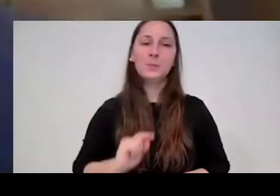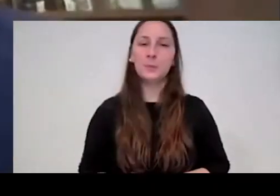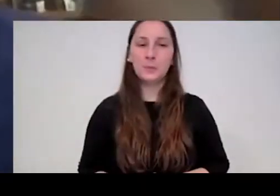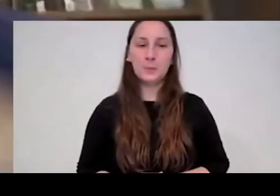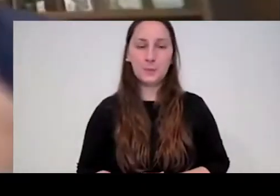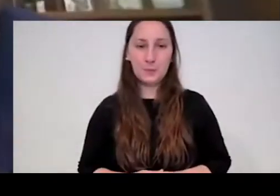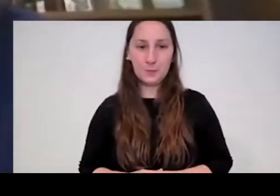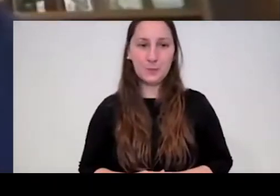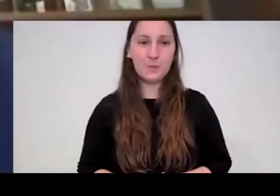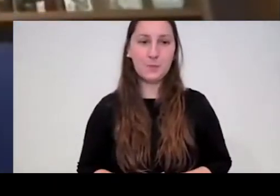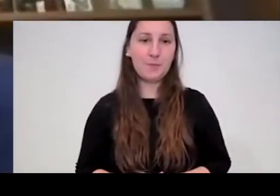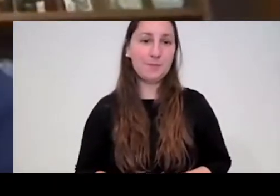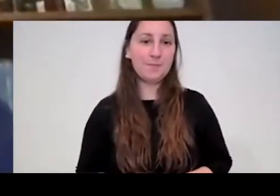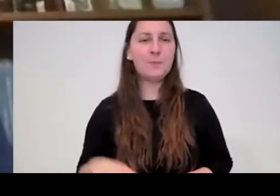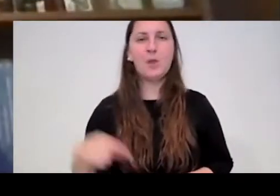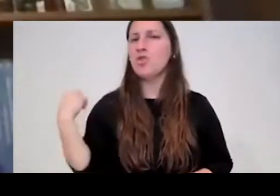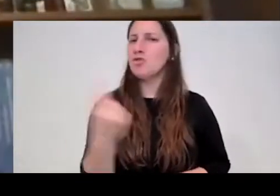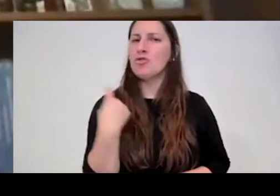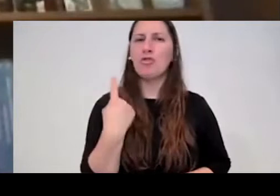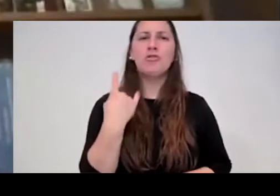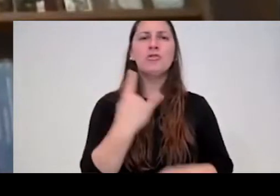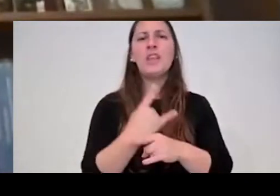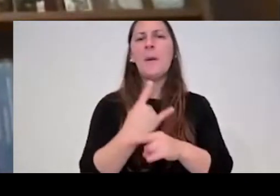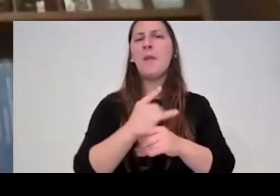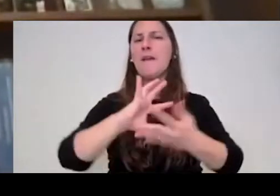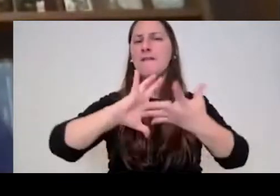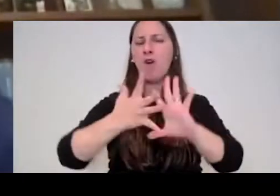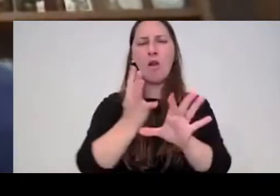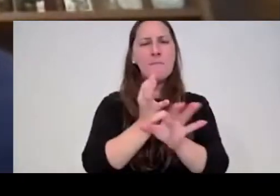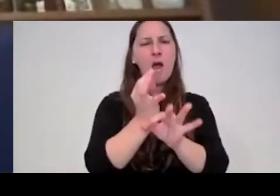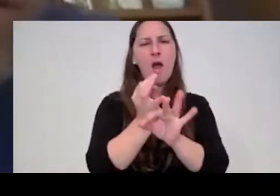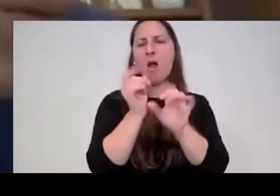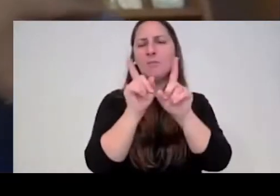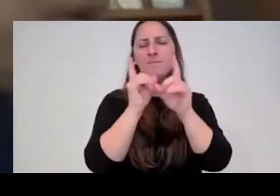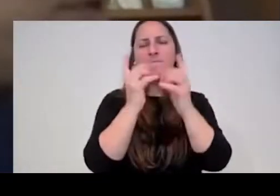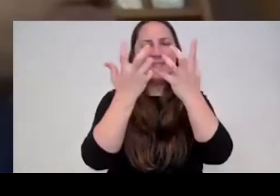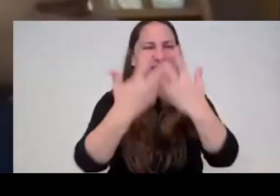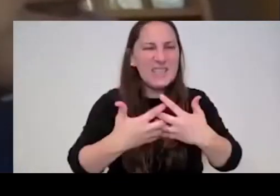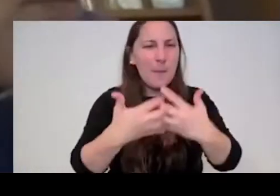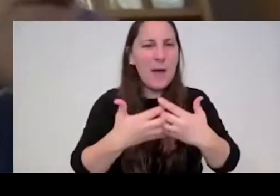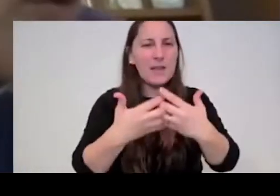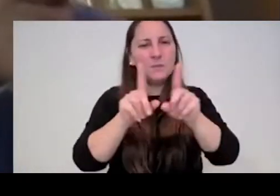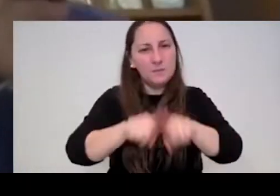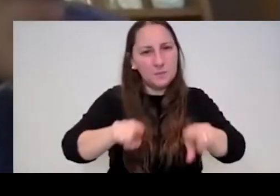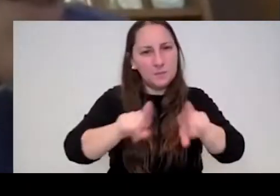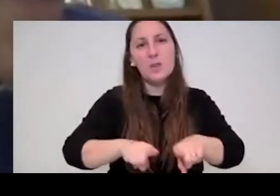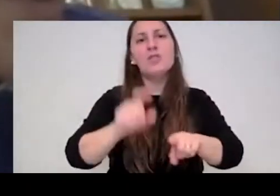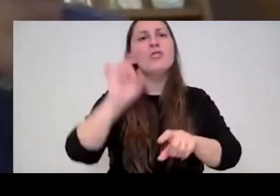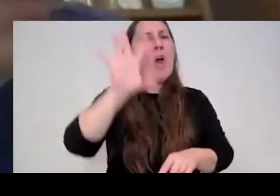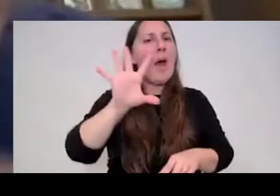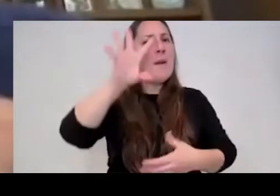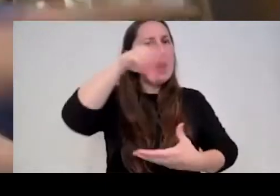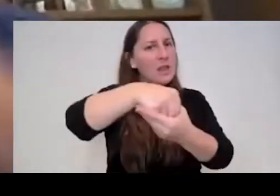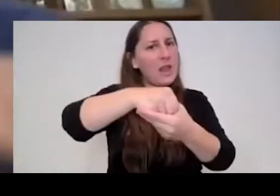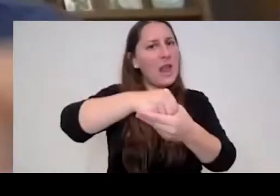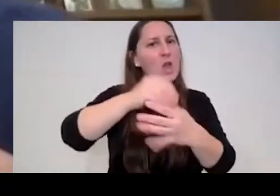Y si bien uno sistematiza la enseñanza a menudo, y no solo en los ámbitos académicos, sino también en la